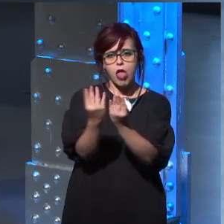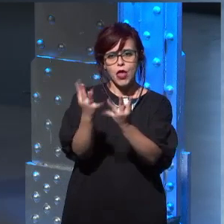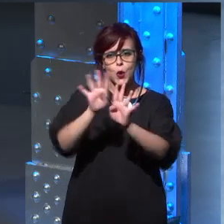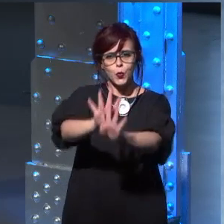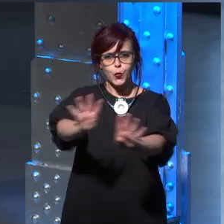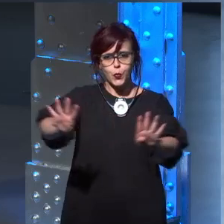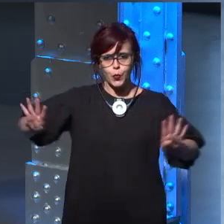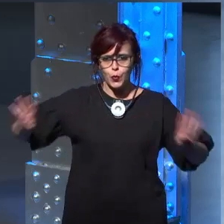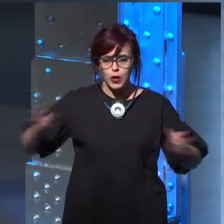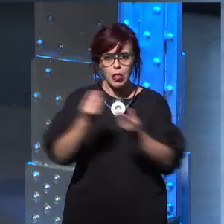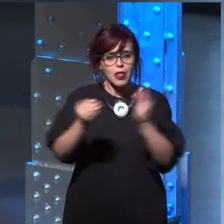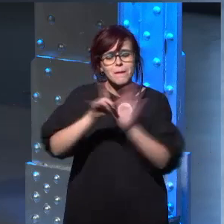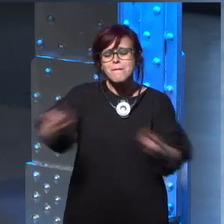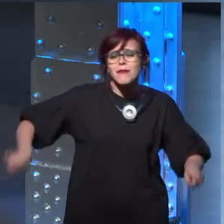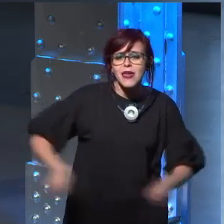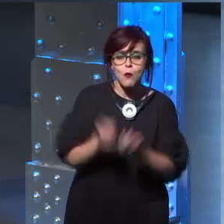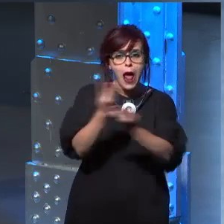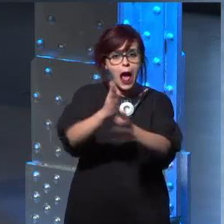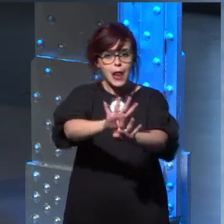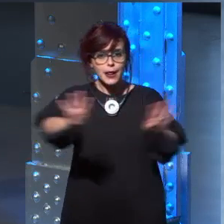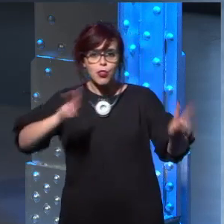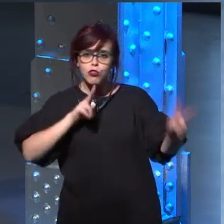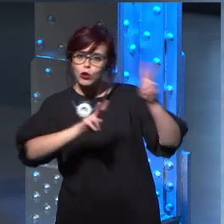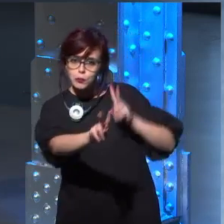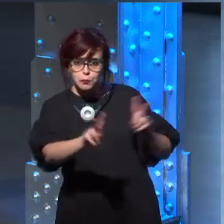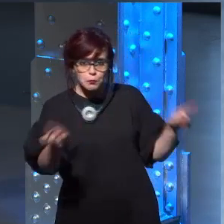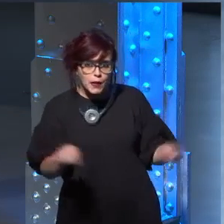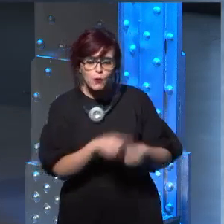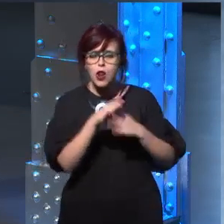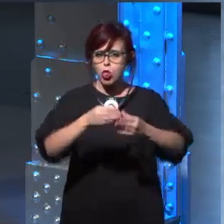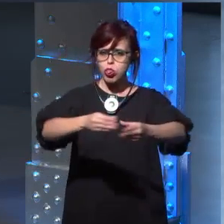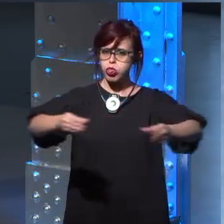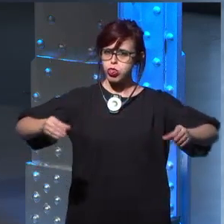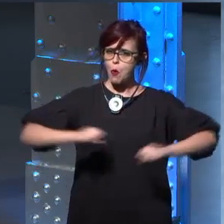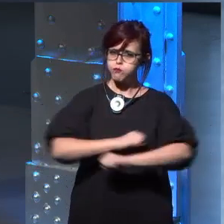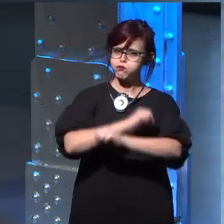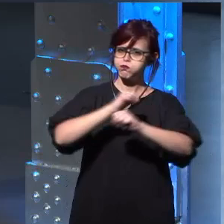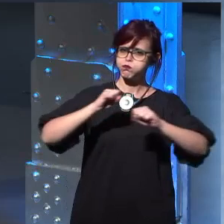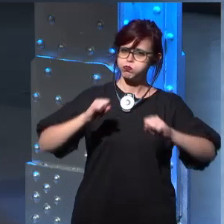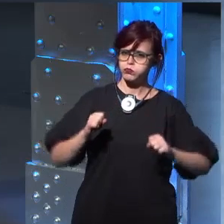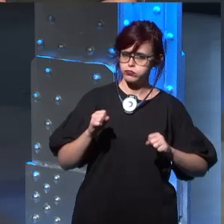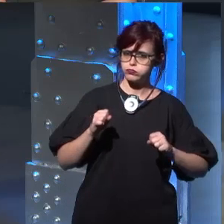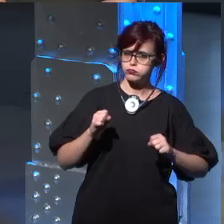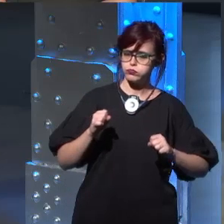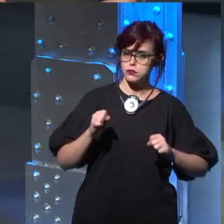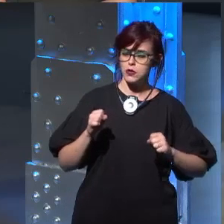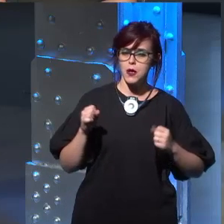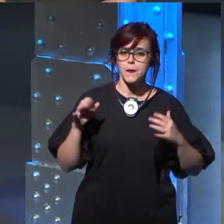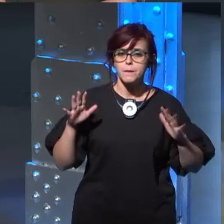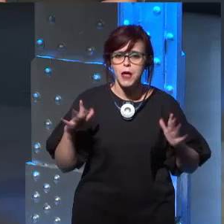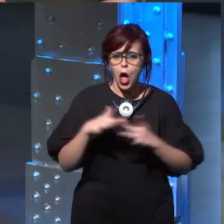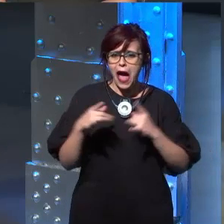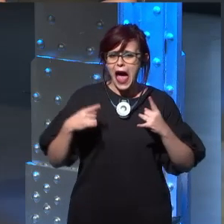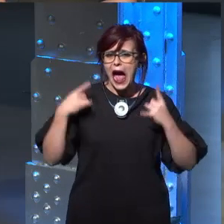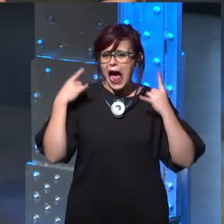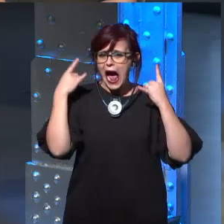Me da lo mismo lo que hay alrededor de la muralla, respondió Harren. Es gruesa y robusta. Pero no tan